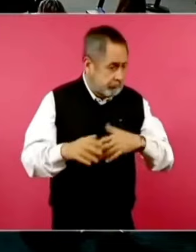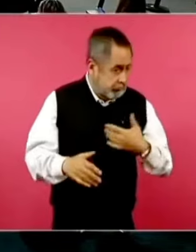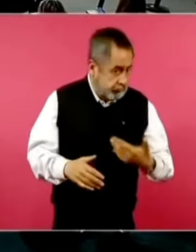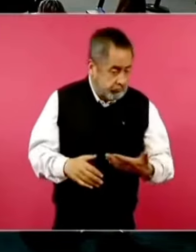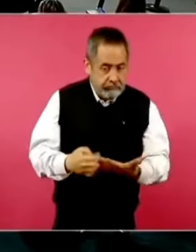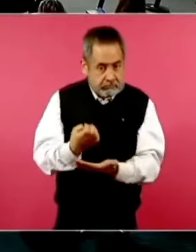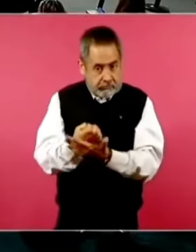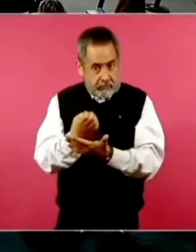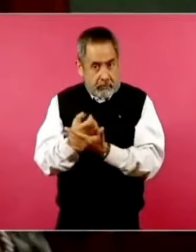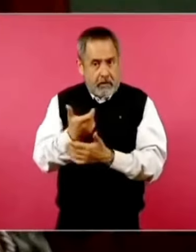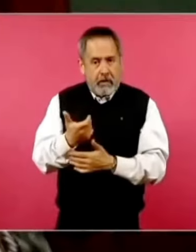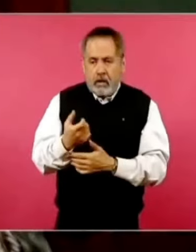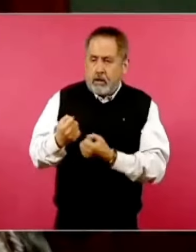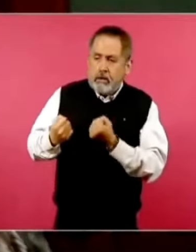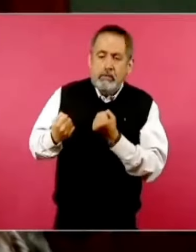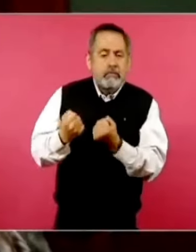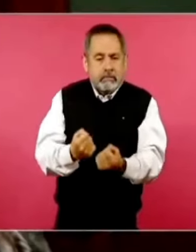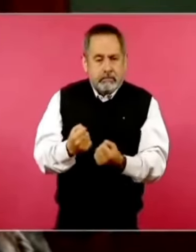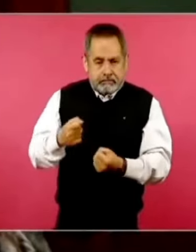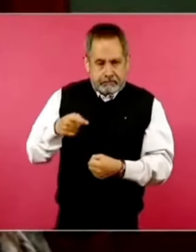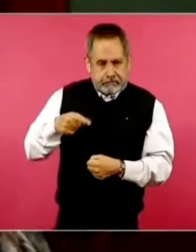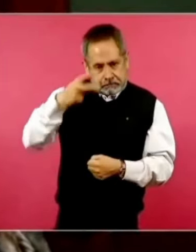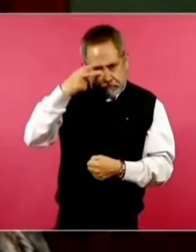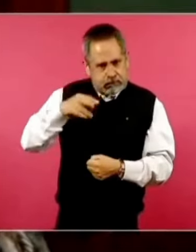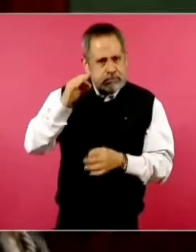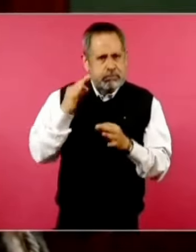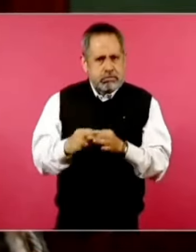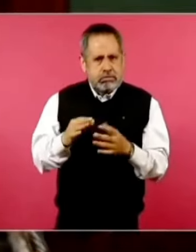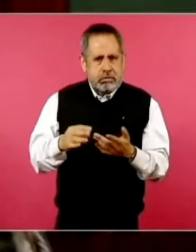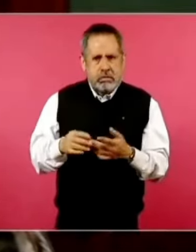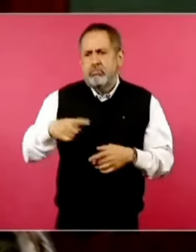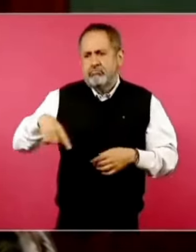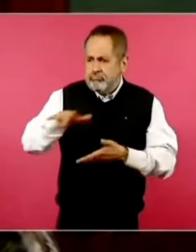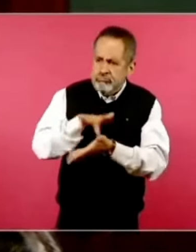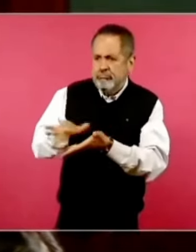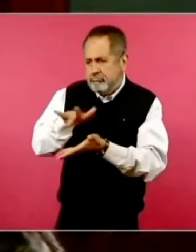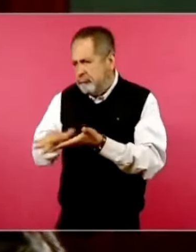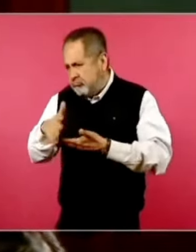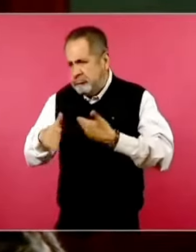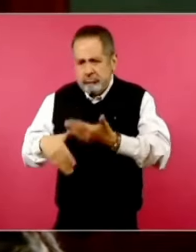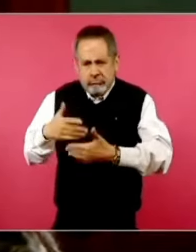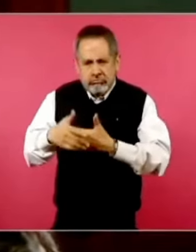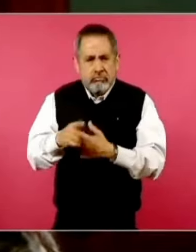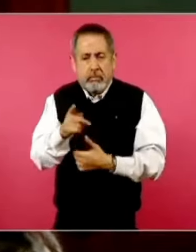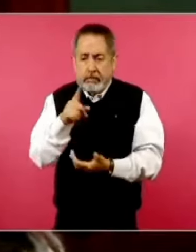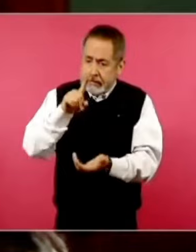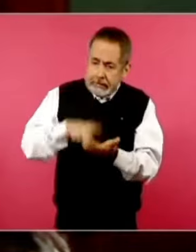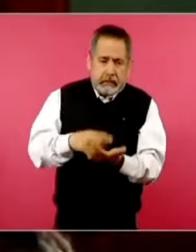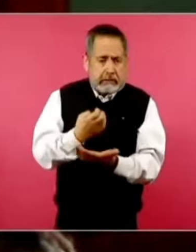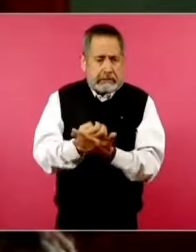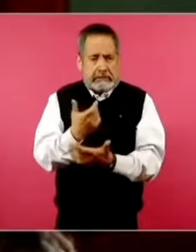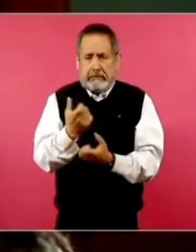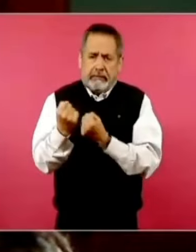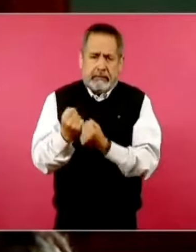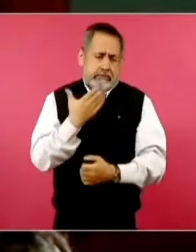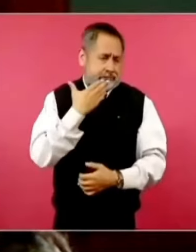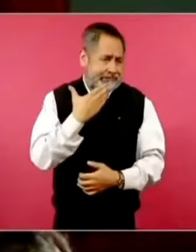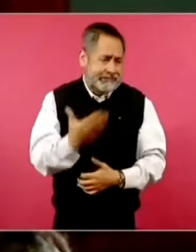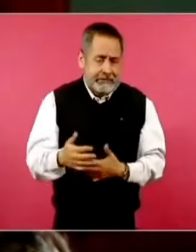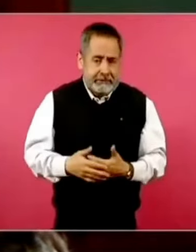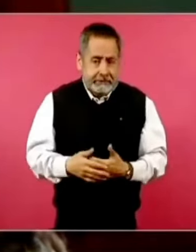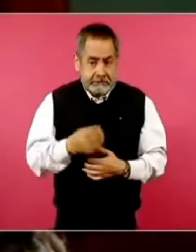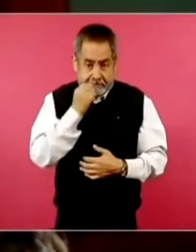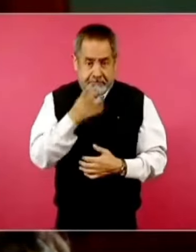justamente la mayor fortaleza, más allá de la obra social que su gobierno ha emprendido. Y es muy interesante porque a